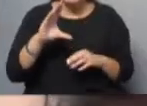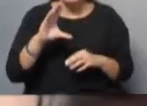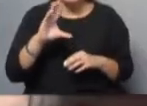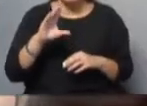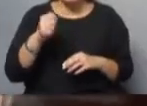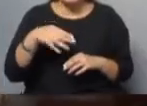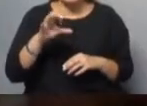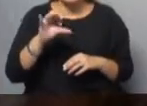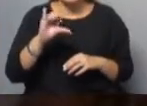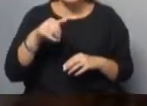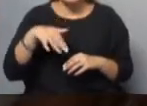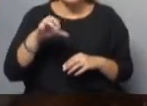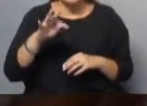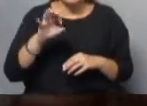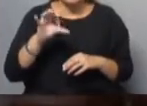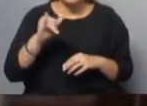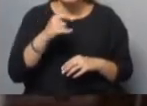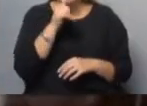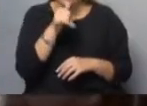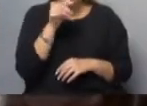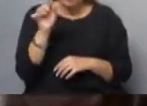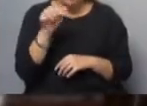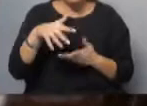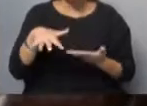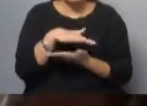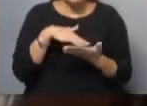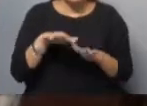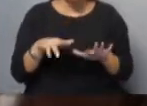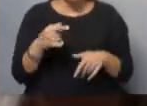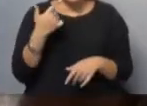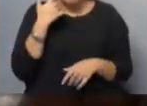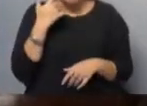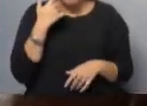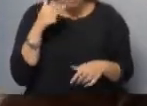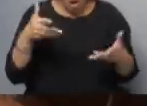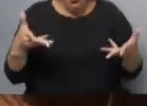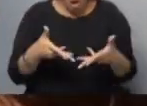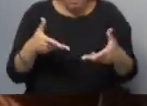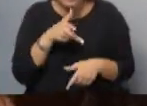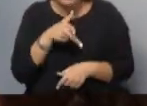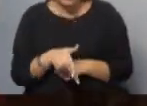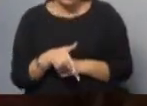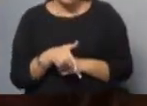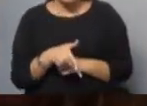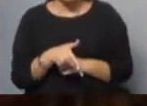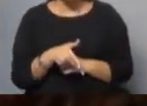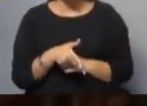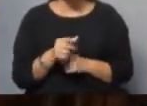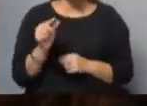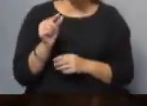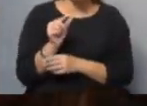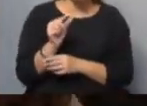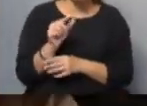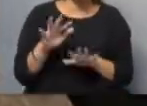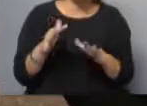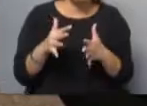craneosinostosis. Nos va a contar un poco Eliana de esta realidad que está viviendo hoy en día con su hijo y un poco